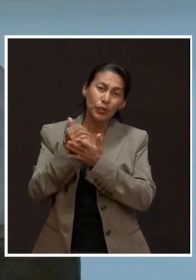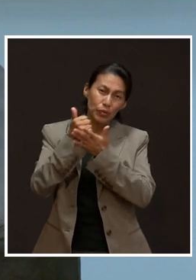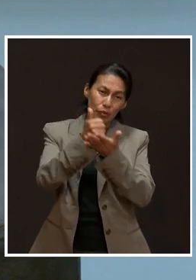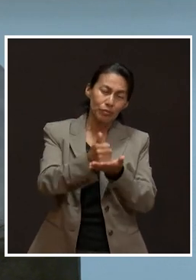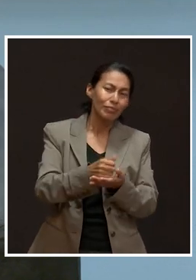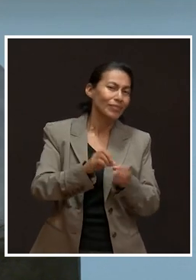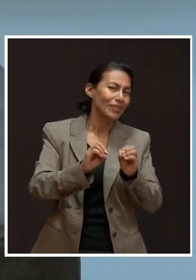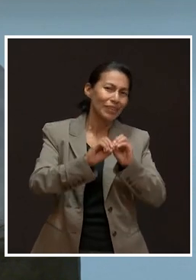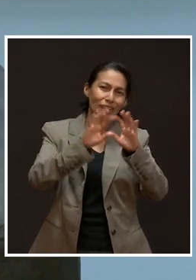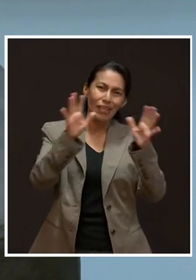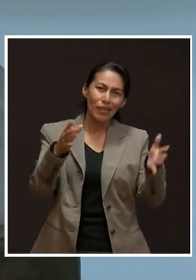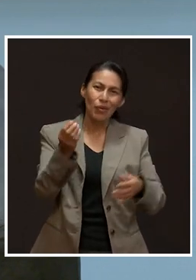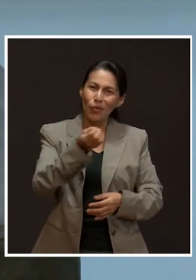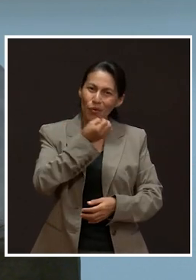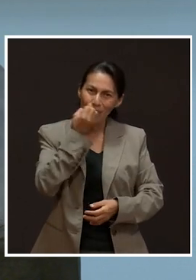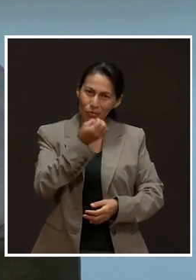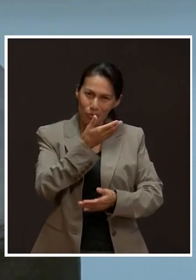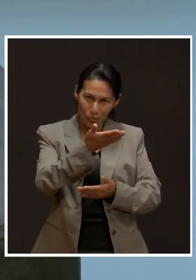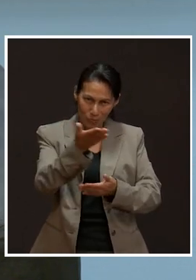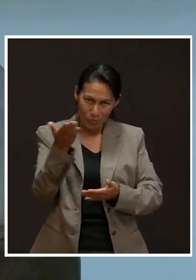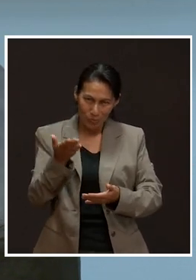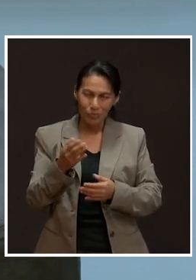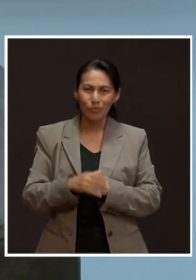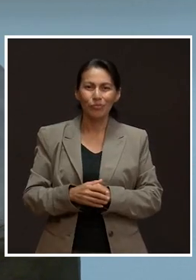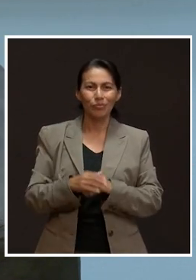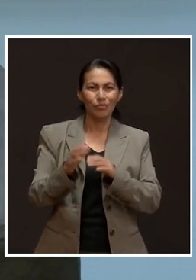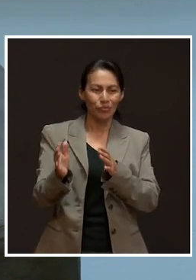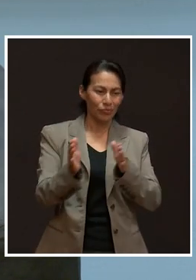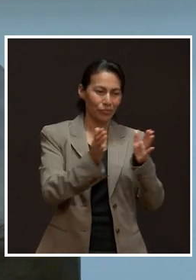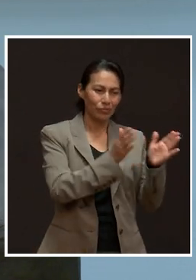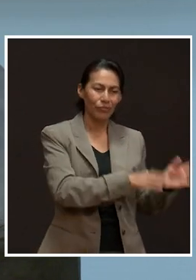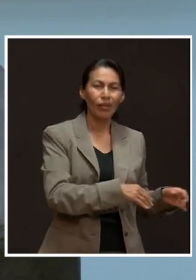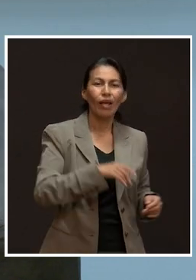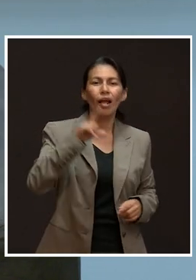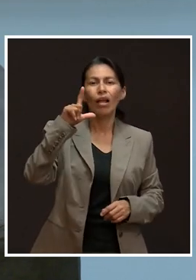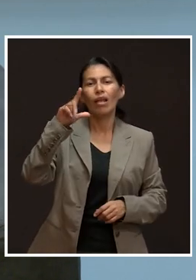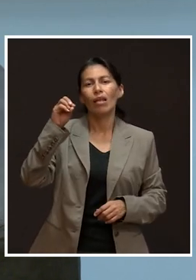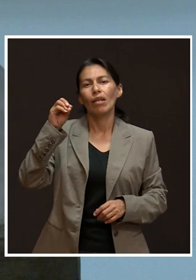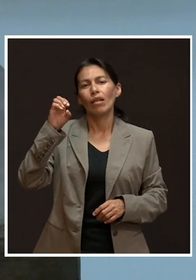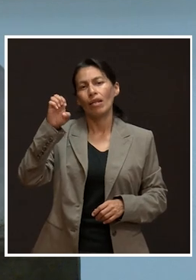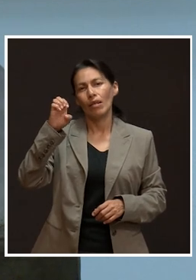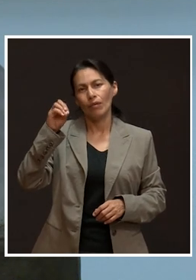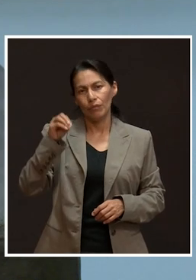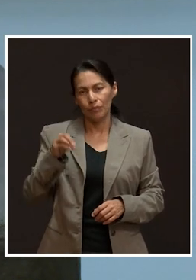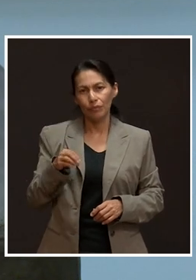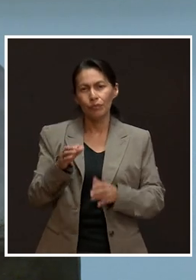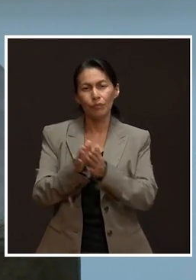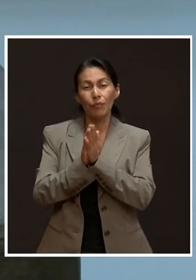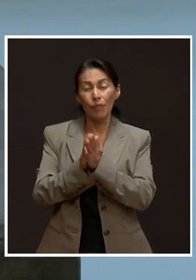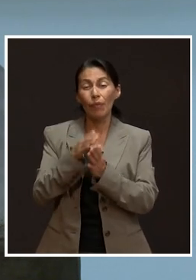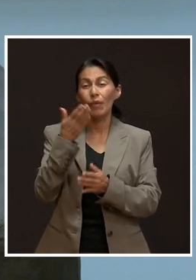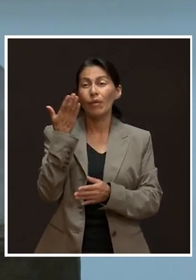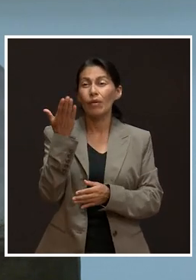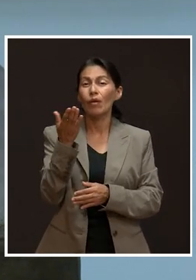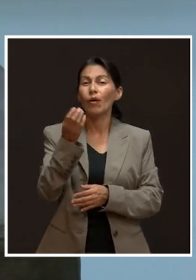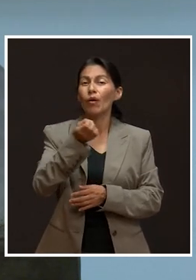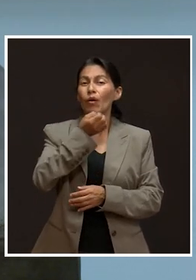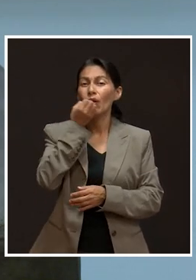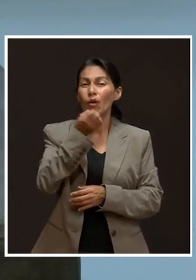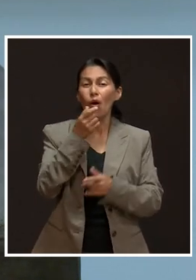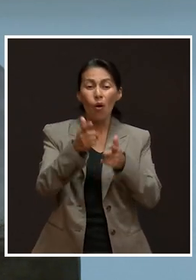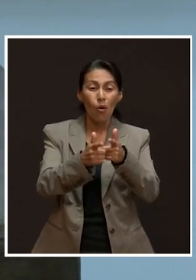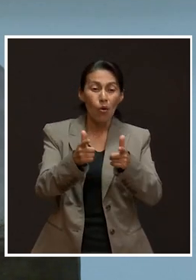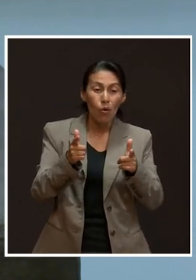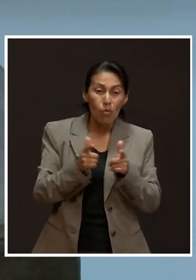Cristo. Estaremos orando por esta petición. Margot, no te vamos a dejar. Leo, pido sus oraciones